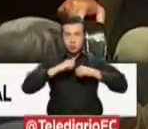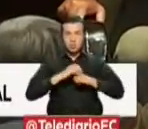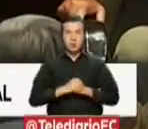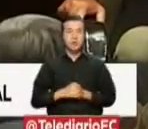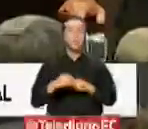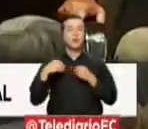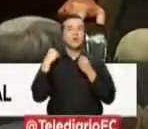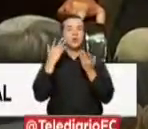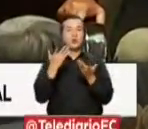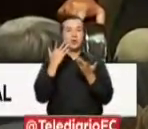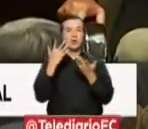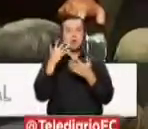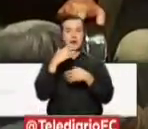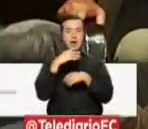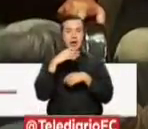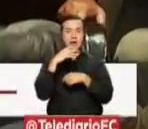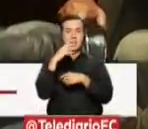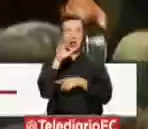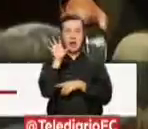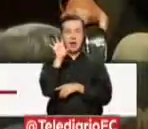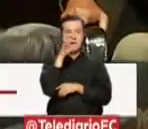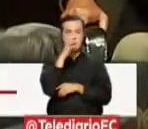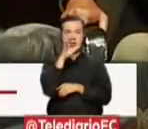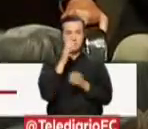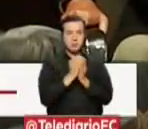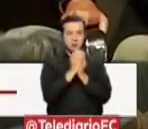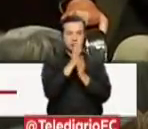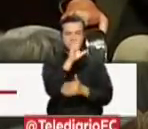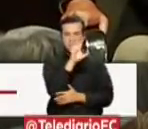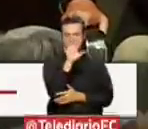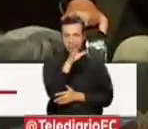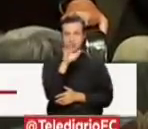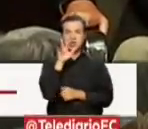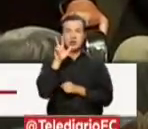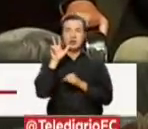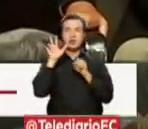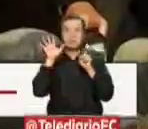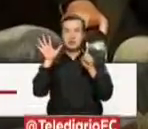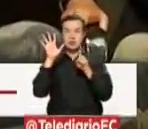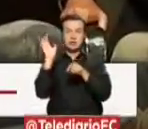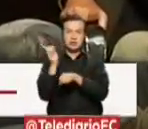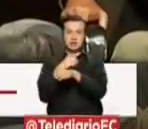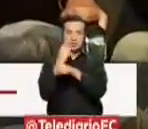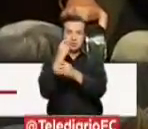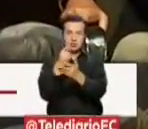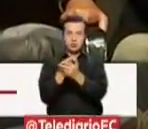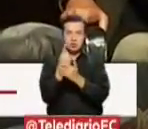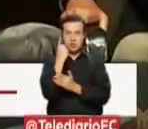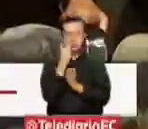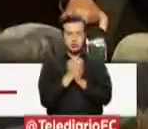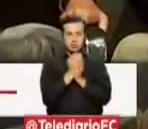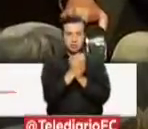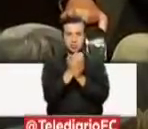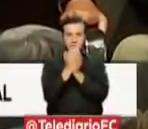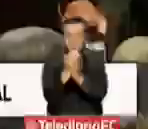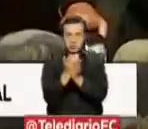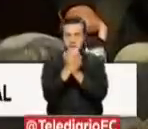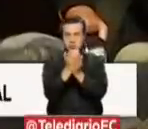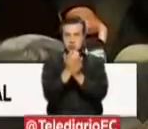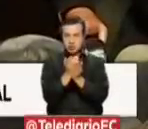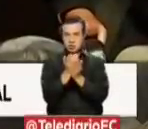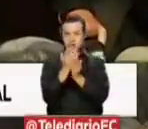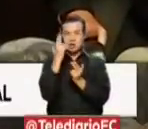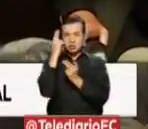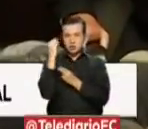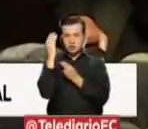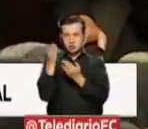dar radares tácticos para las lanchas, vamos a comprar 6 helicópteros, 11 lanchas ribereñas para el